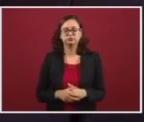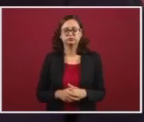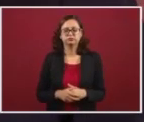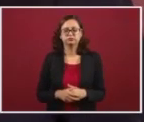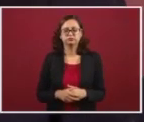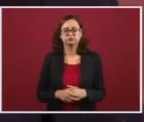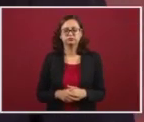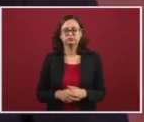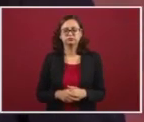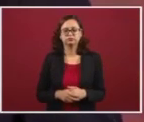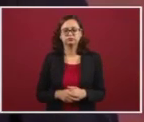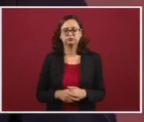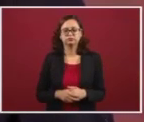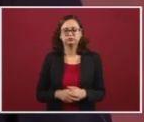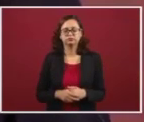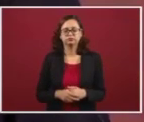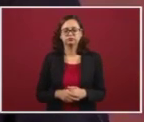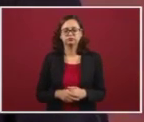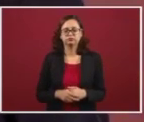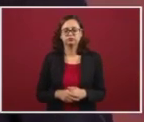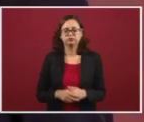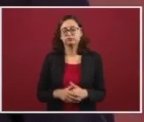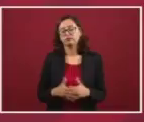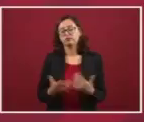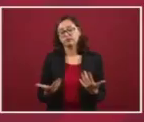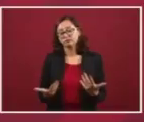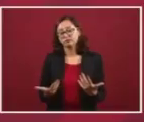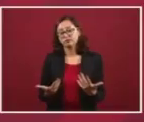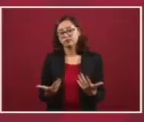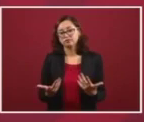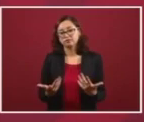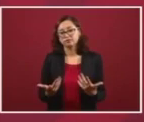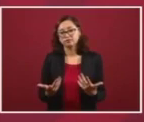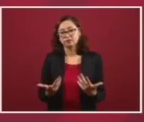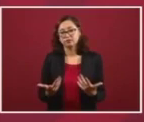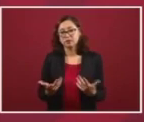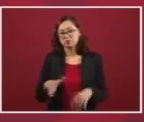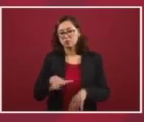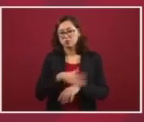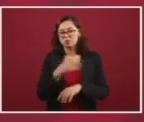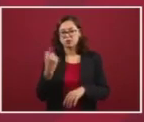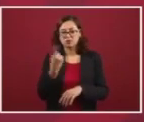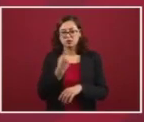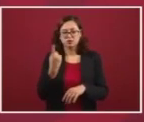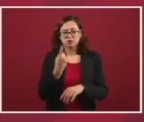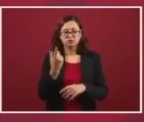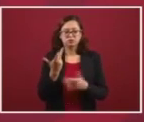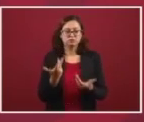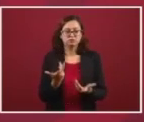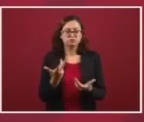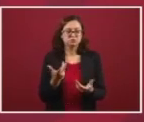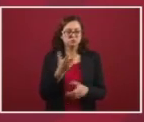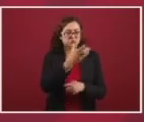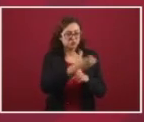entre otras cosas, porque no solo es devolver al pueblo lo que es del